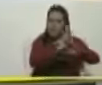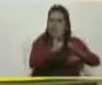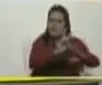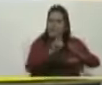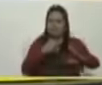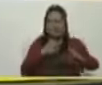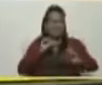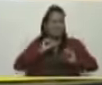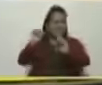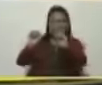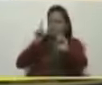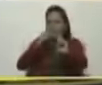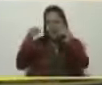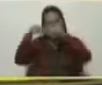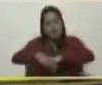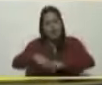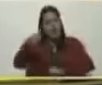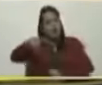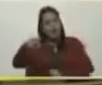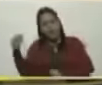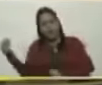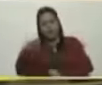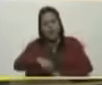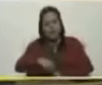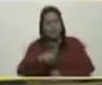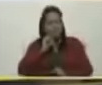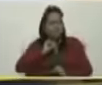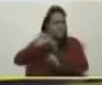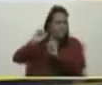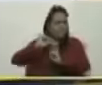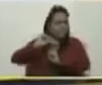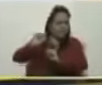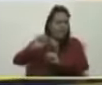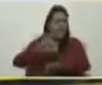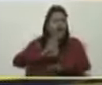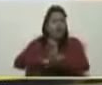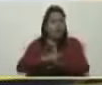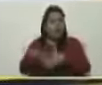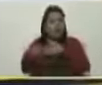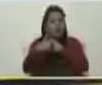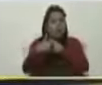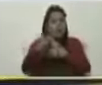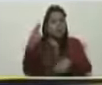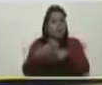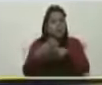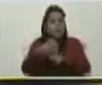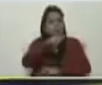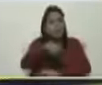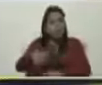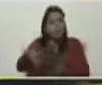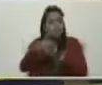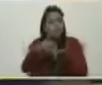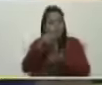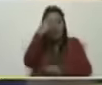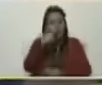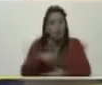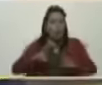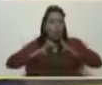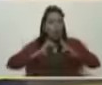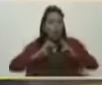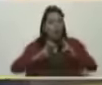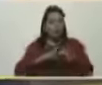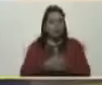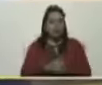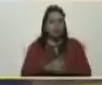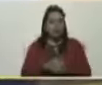las he rechazado y hoy mucho más las sigo rechazando porque atentan a los más desposeídos. Ojalá. Y